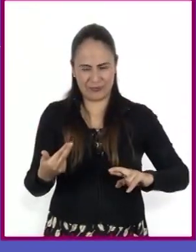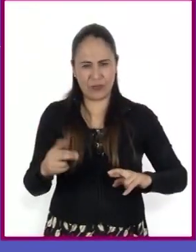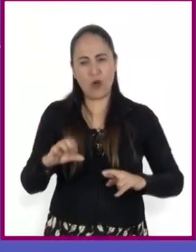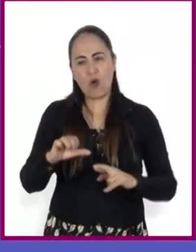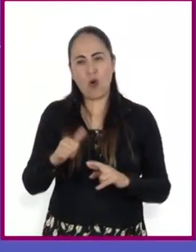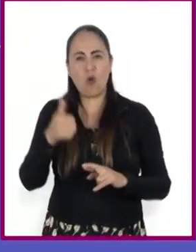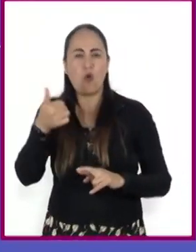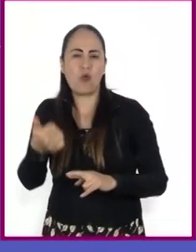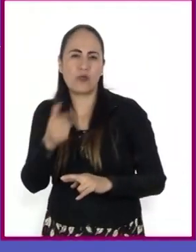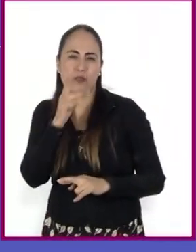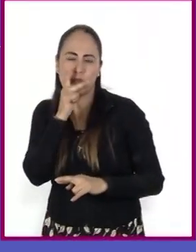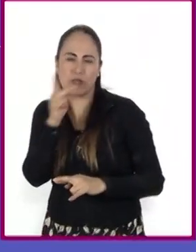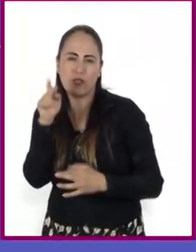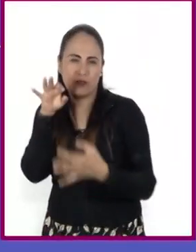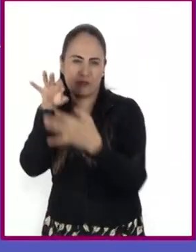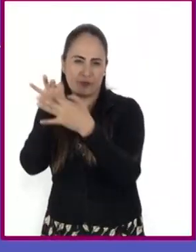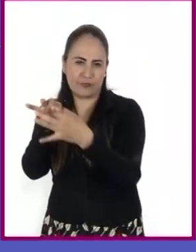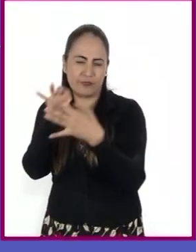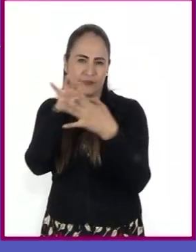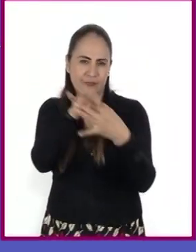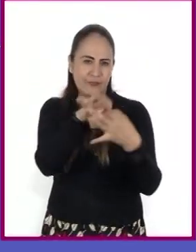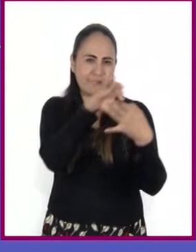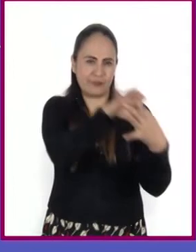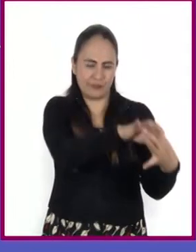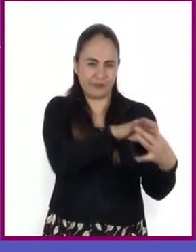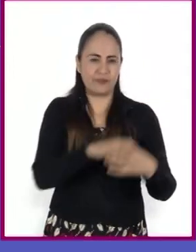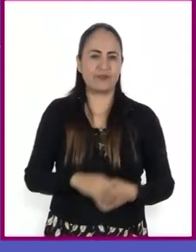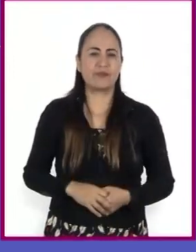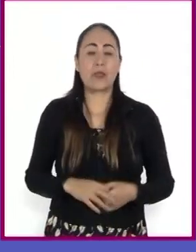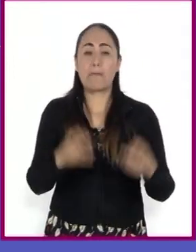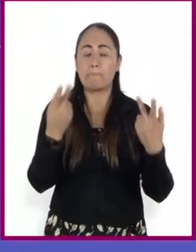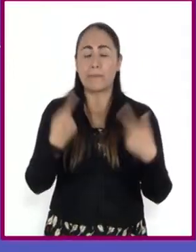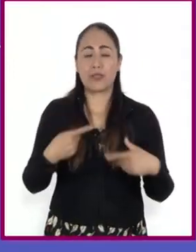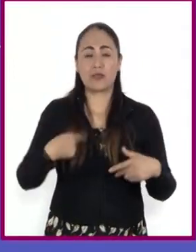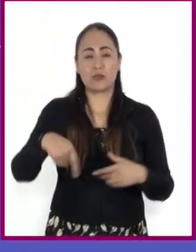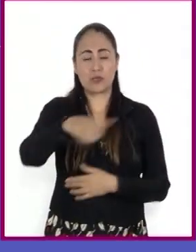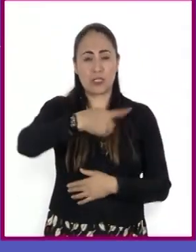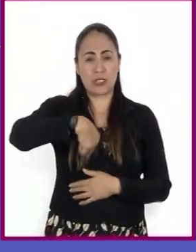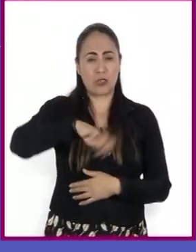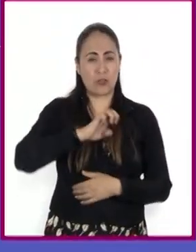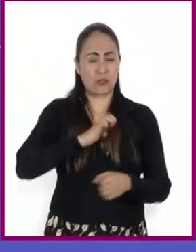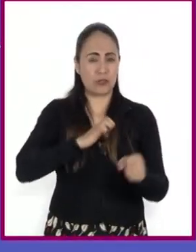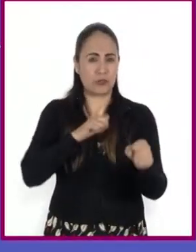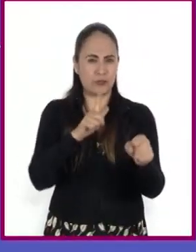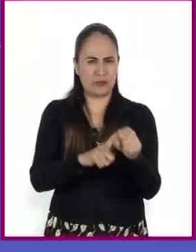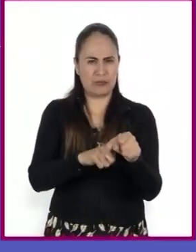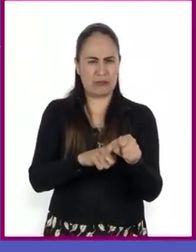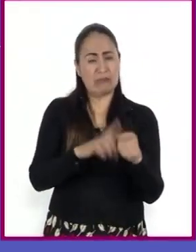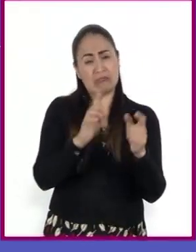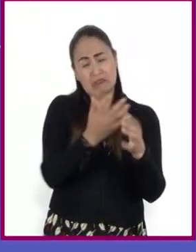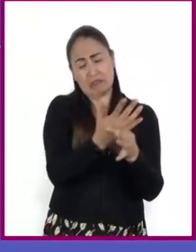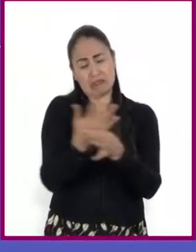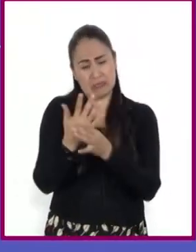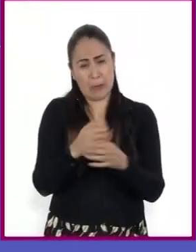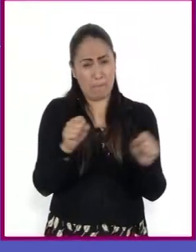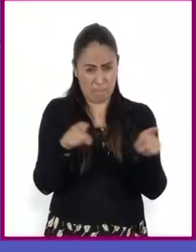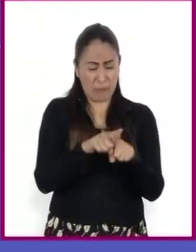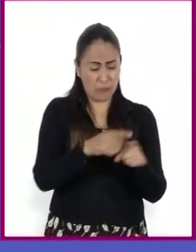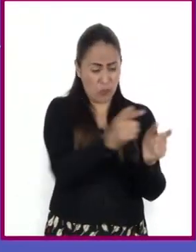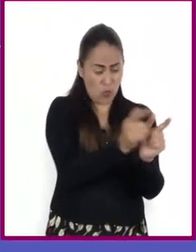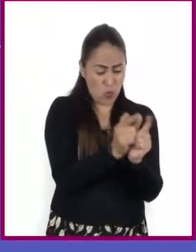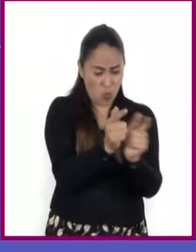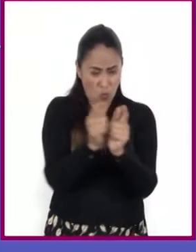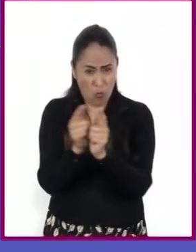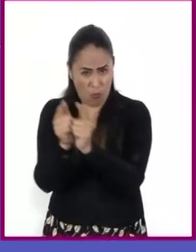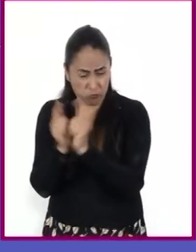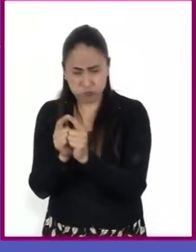otras palabras al usarse. Los especialistas difieren en cuanto a las categorías gramaticales, pero